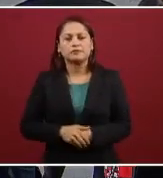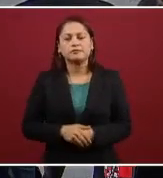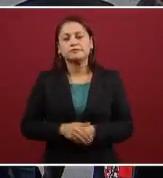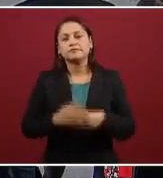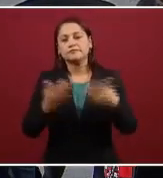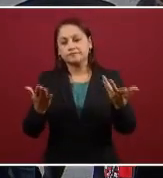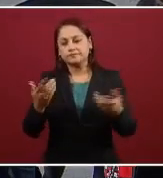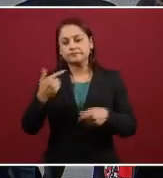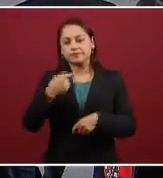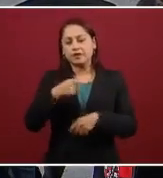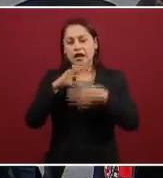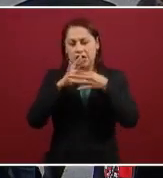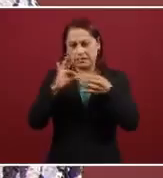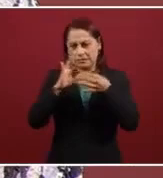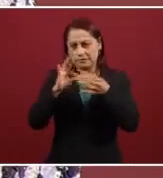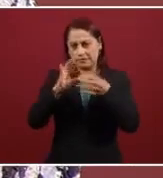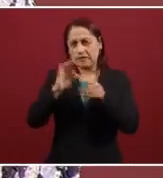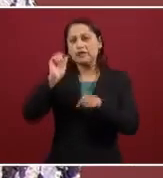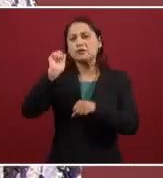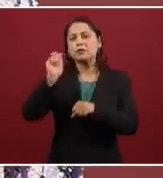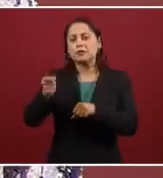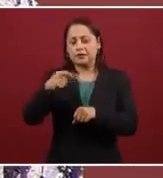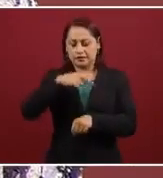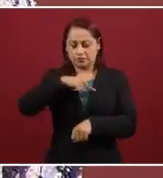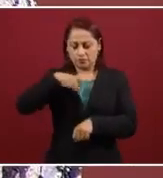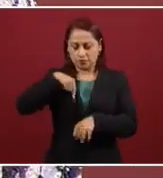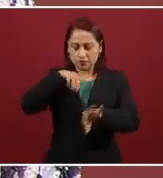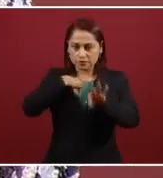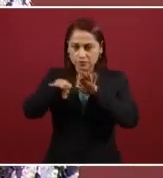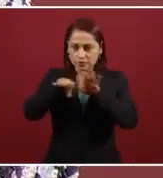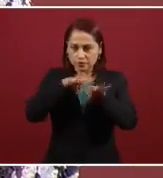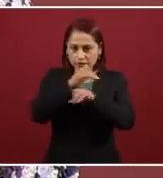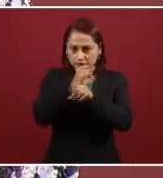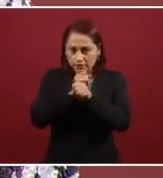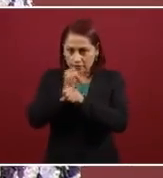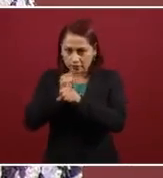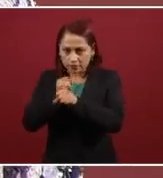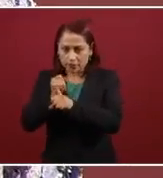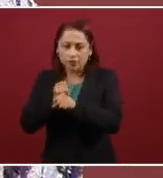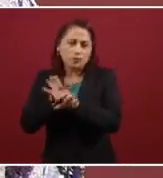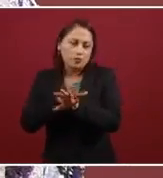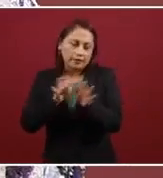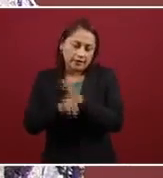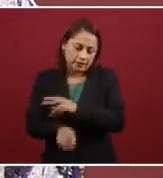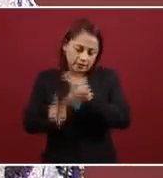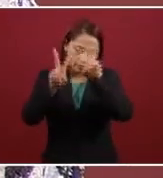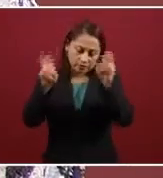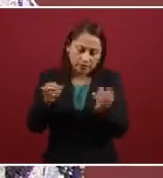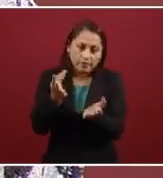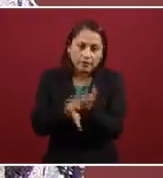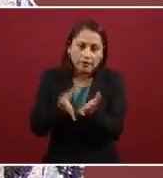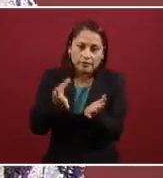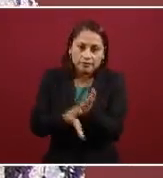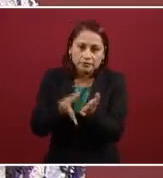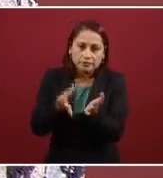que nosotros, justamente parte de nuestro trabajo en el caso de aceros estructurales, es desvirtuar los